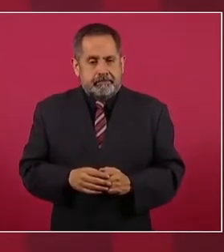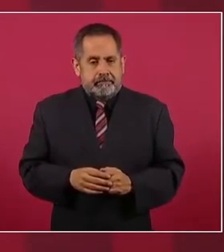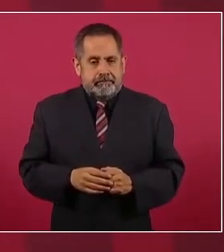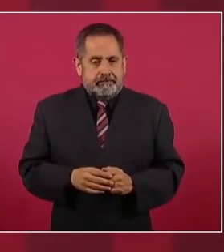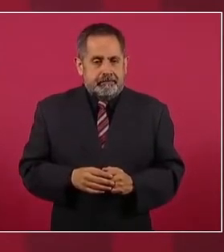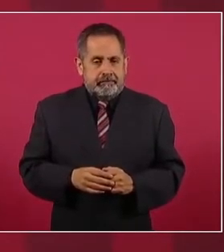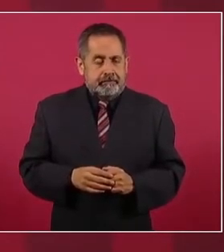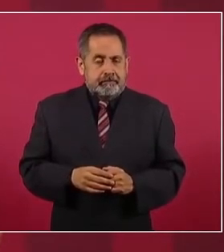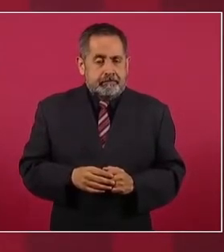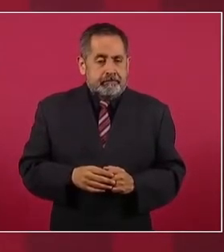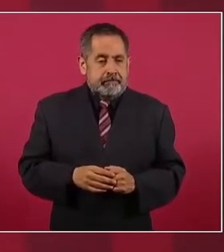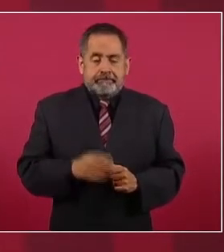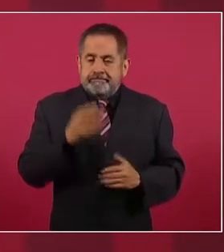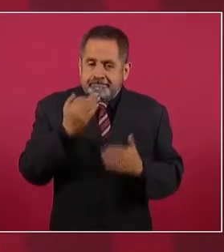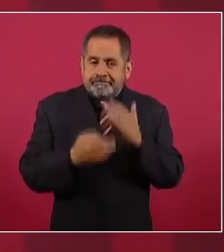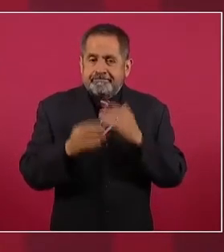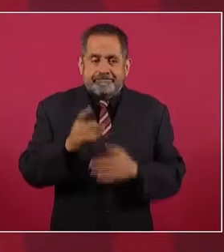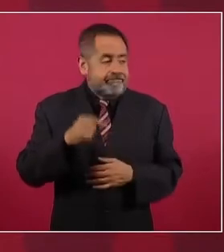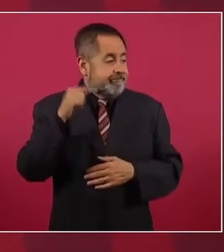no aceptan